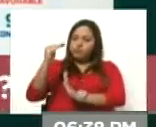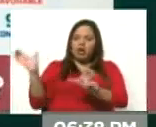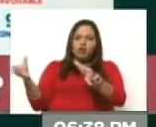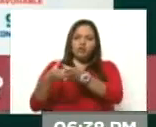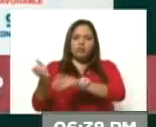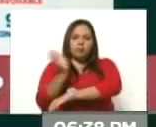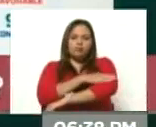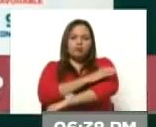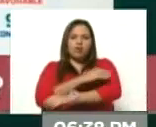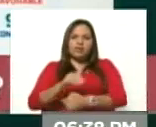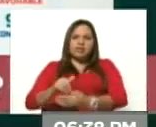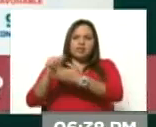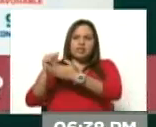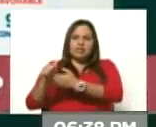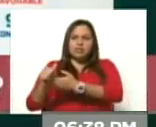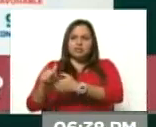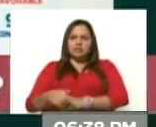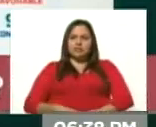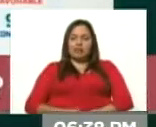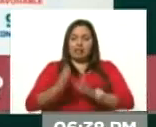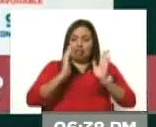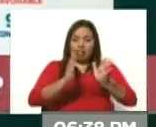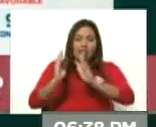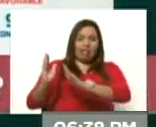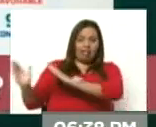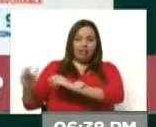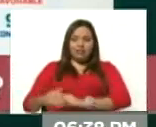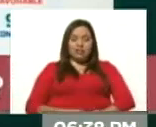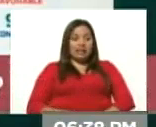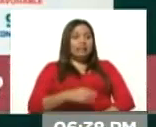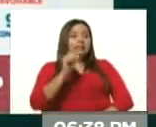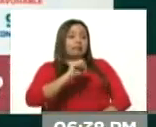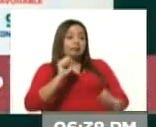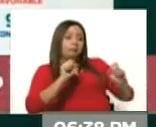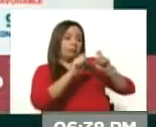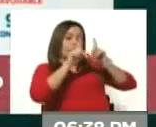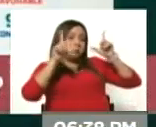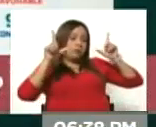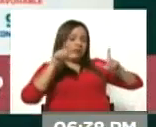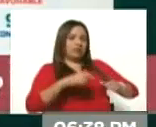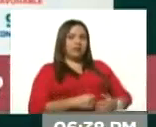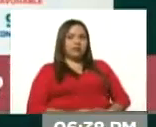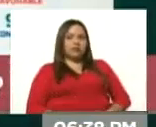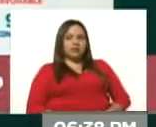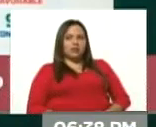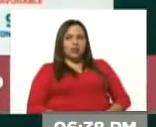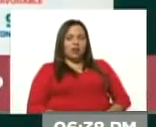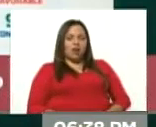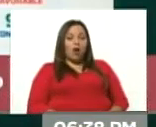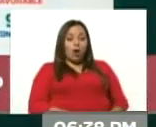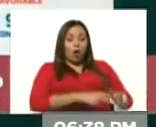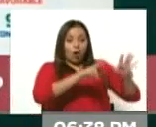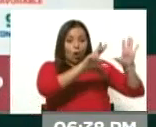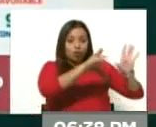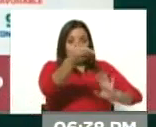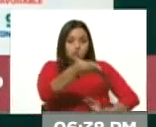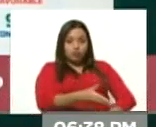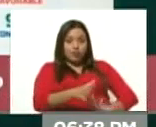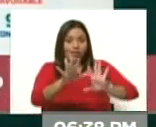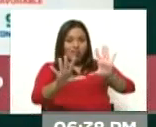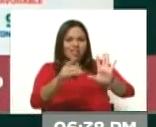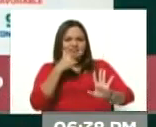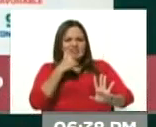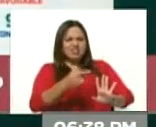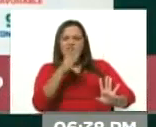la oposición creo que aquí más de uno tiene que decir señor más ocho de cada diez venezolanos tiene una opinión desfavorable